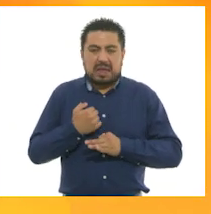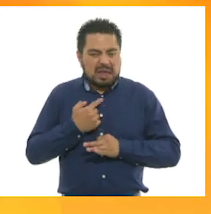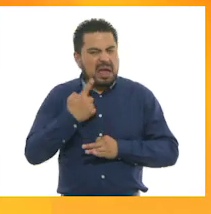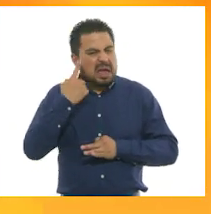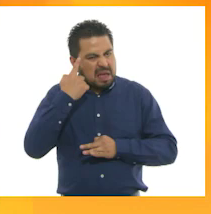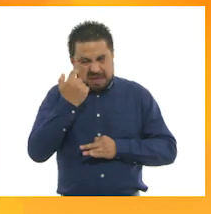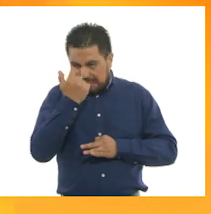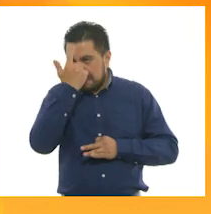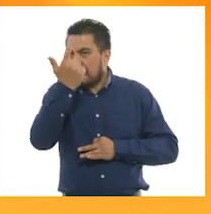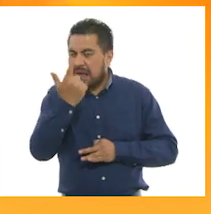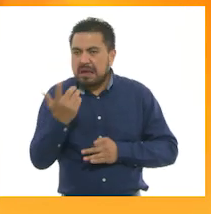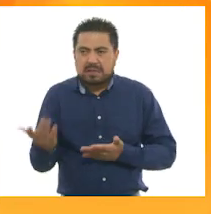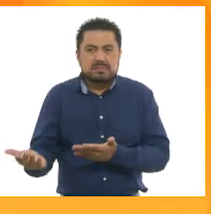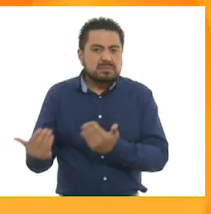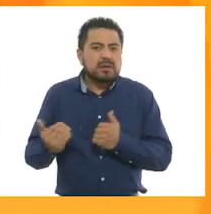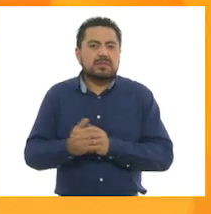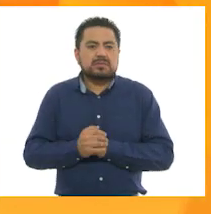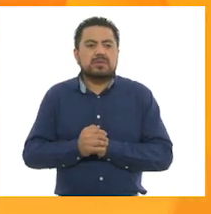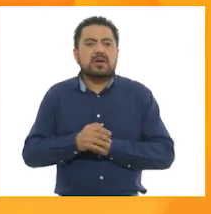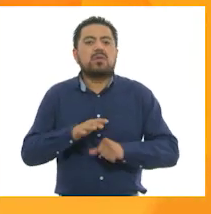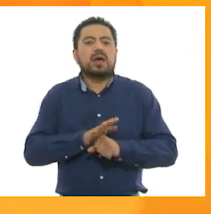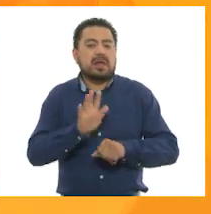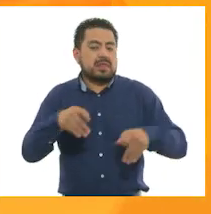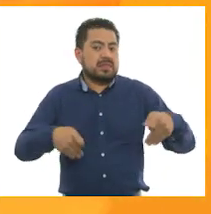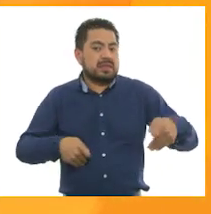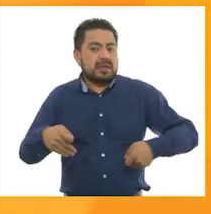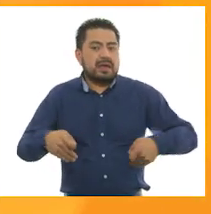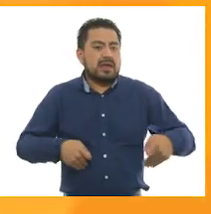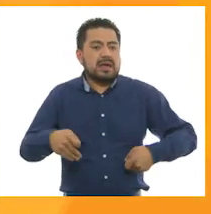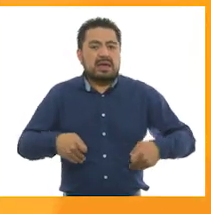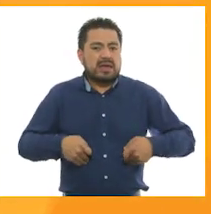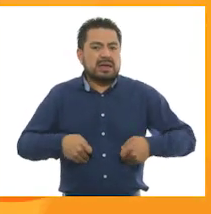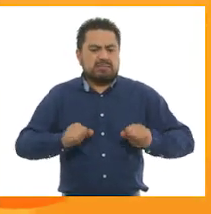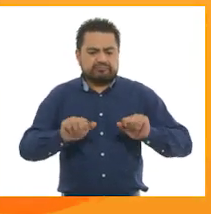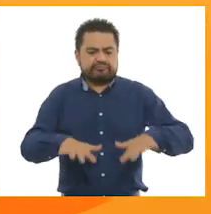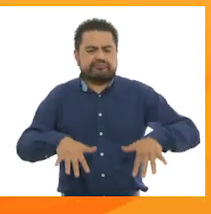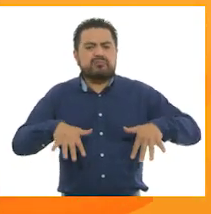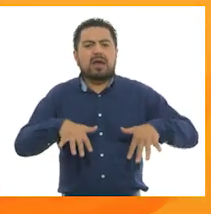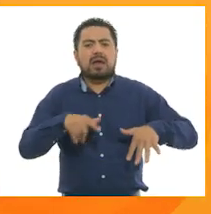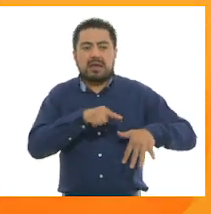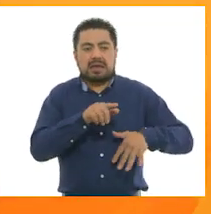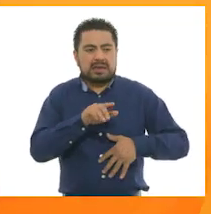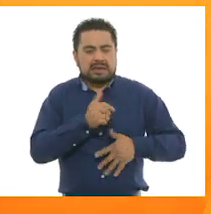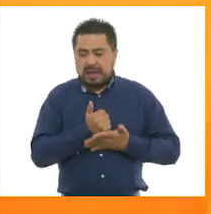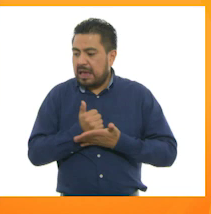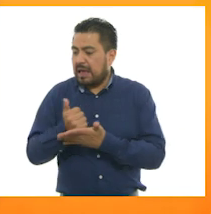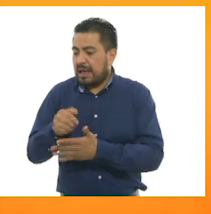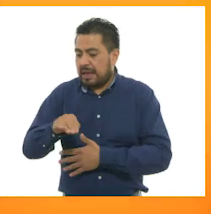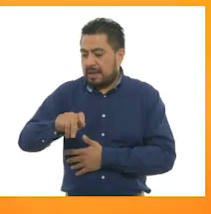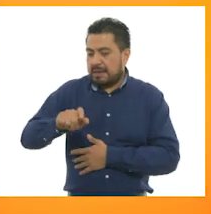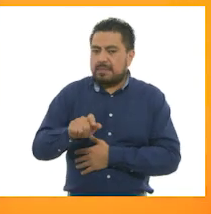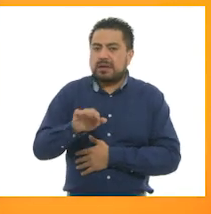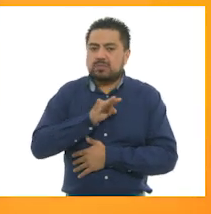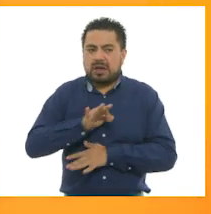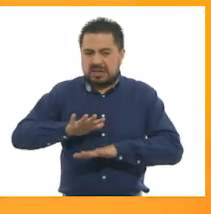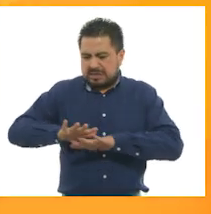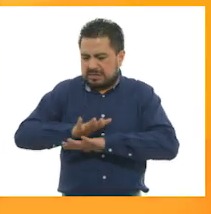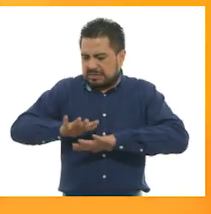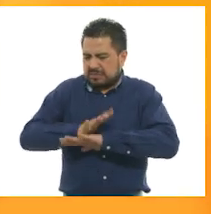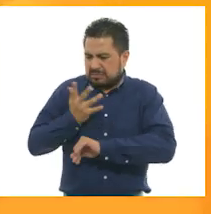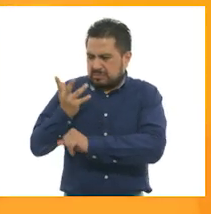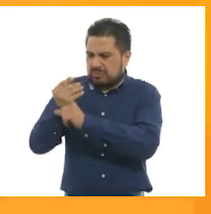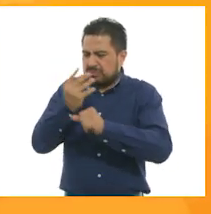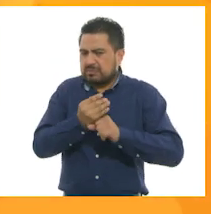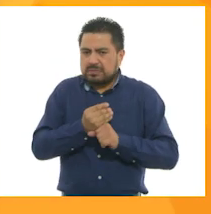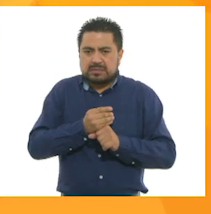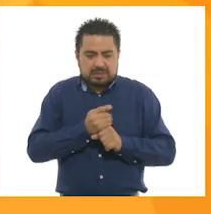plan. En el teatro, entre bambalinas, Celeste ayudó a Max a cambiarse.